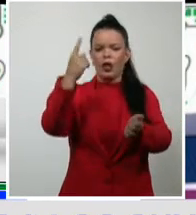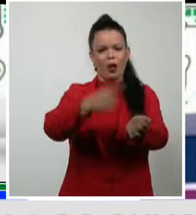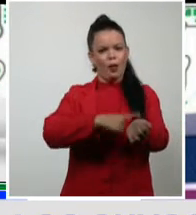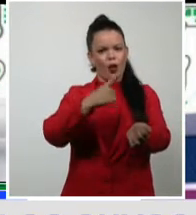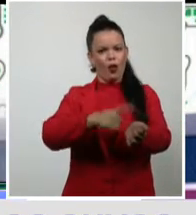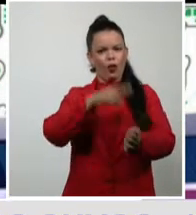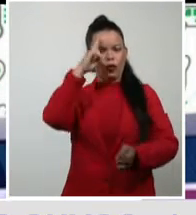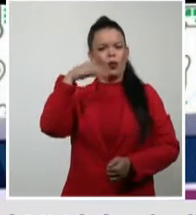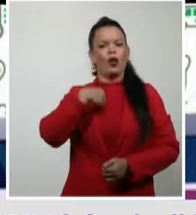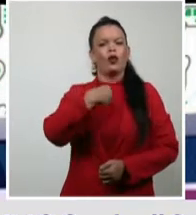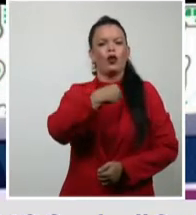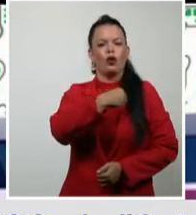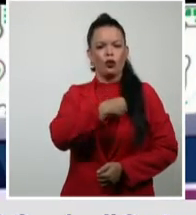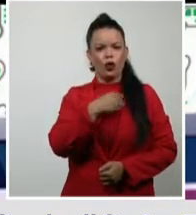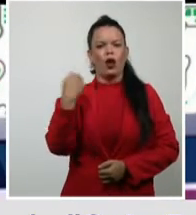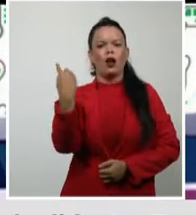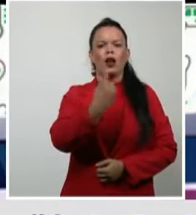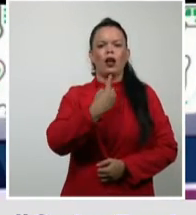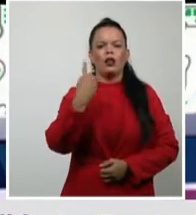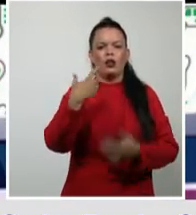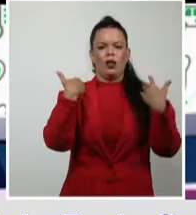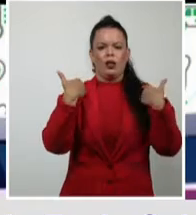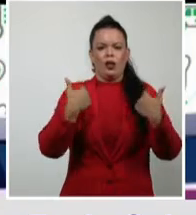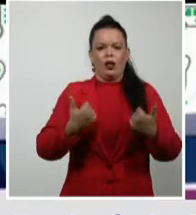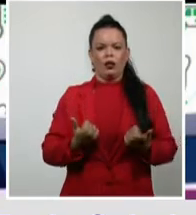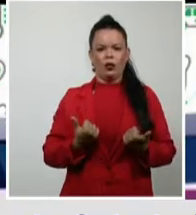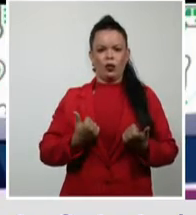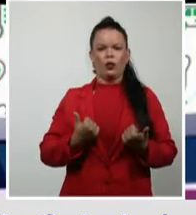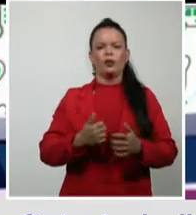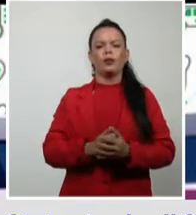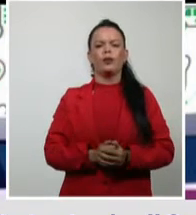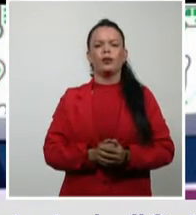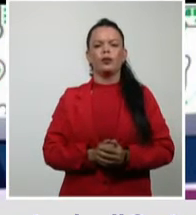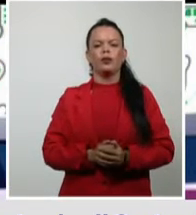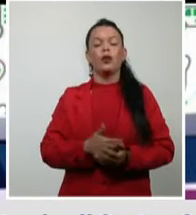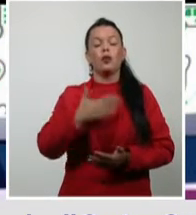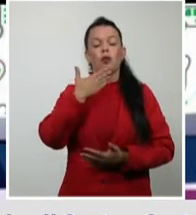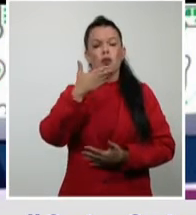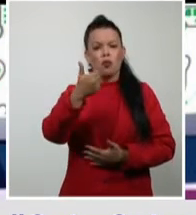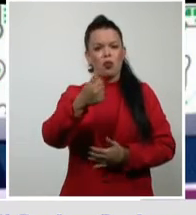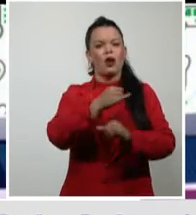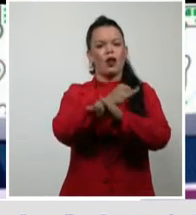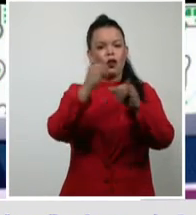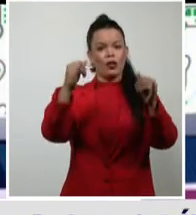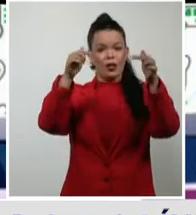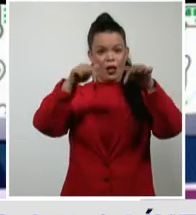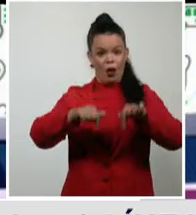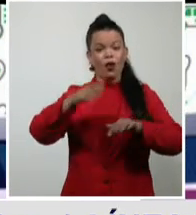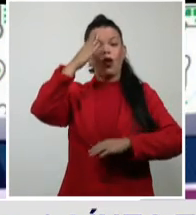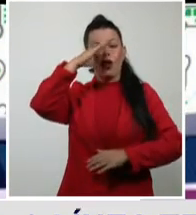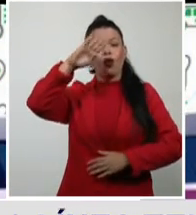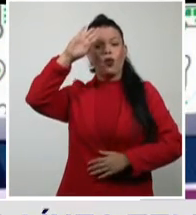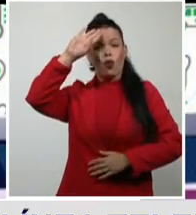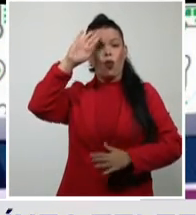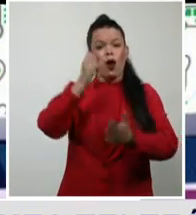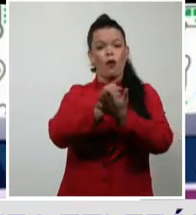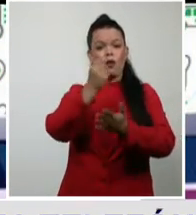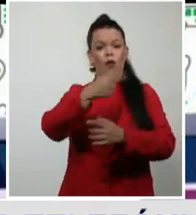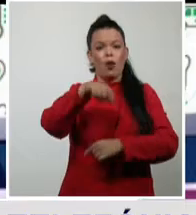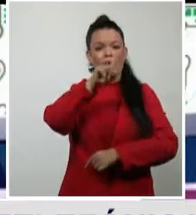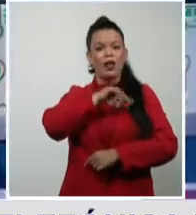Durán, director nacional de epidemiología del sector. Buenas noticias las de hoy. Cuba confirmó en el día de ayer